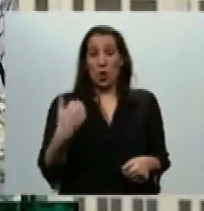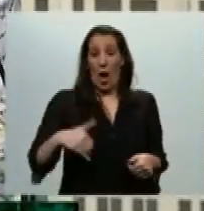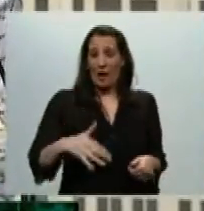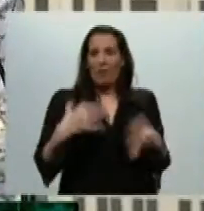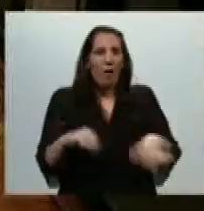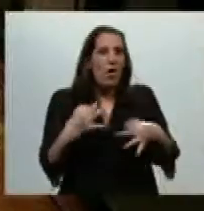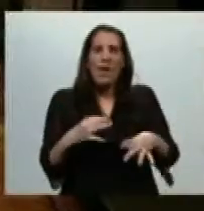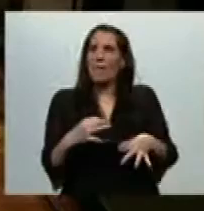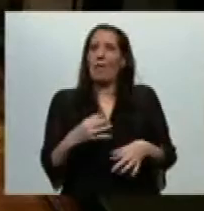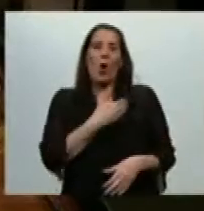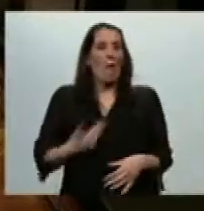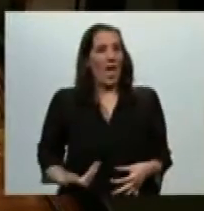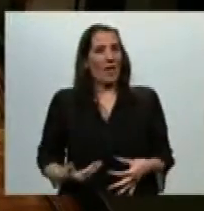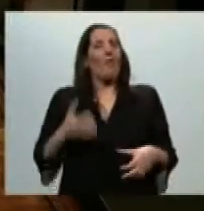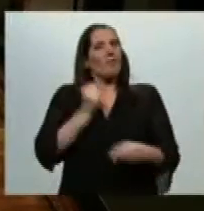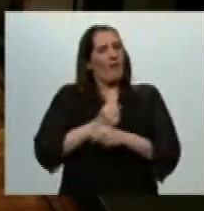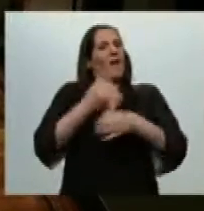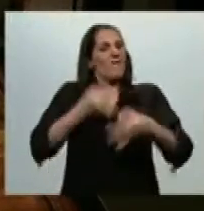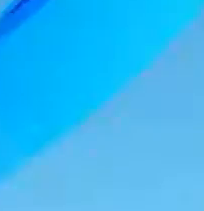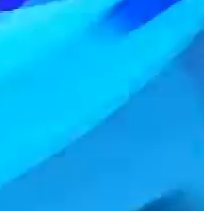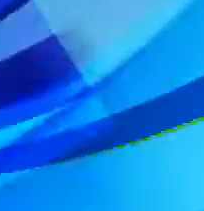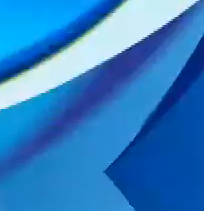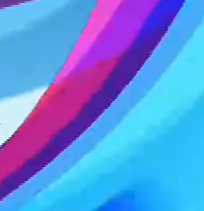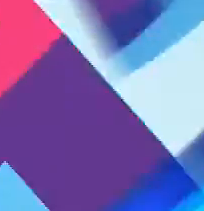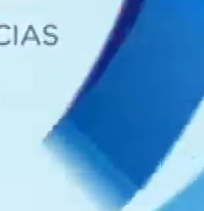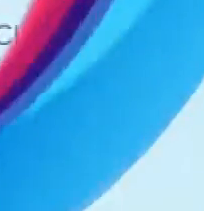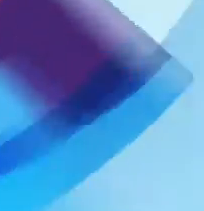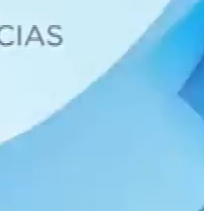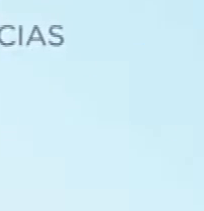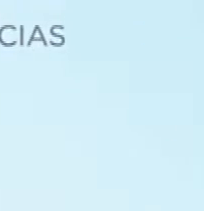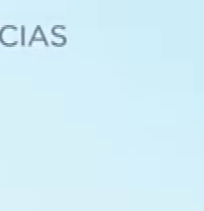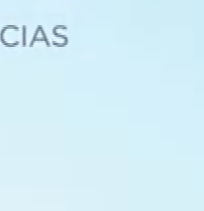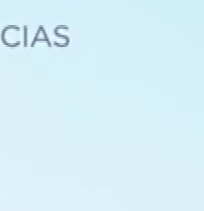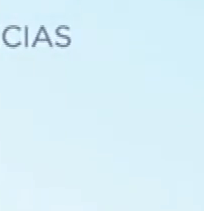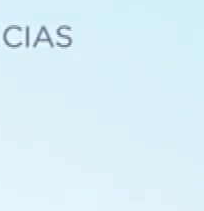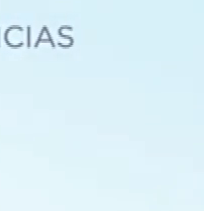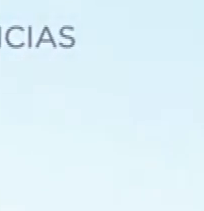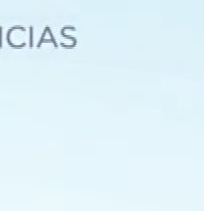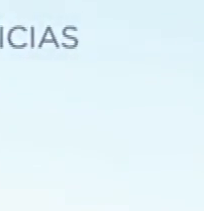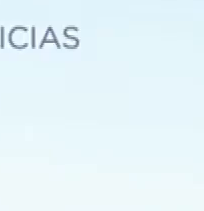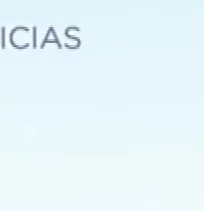gobiernos, pero también tener buenas oposiciones.